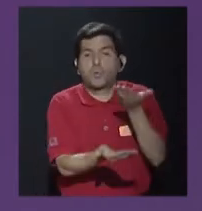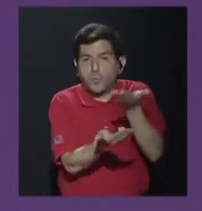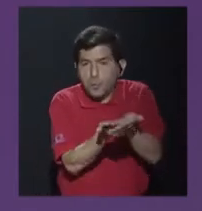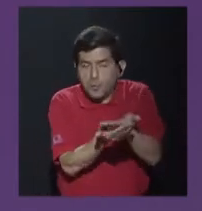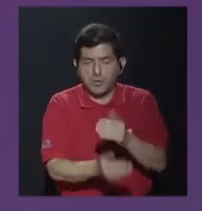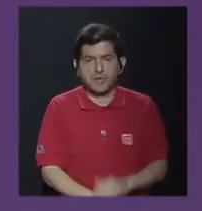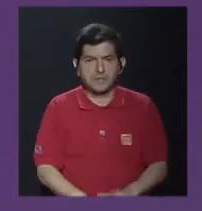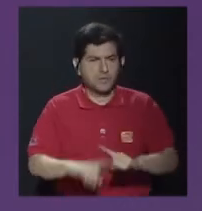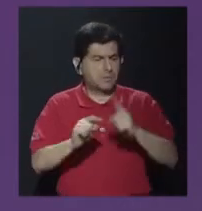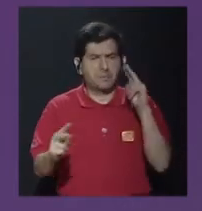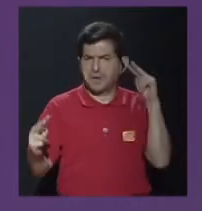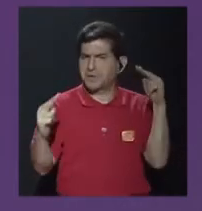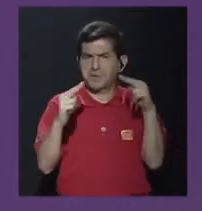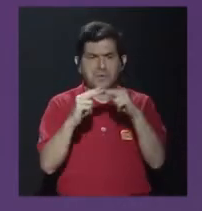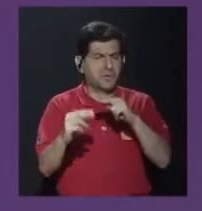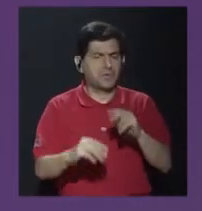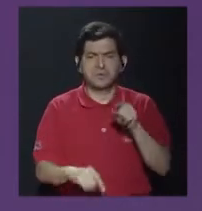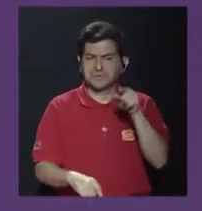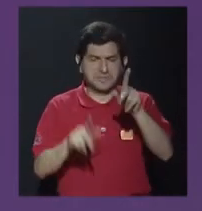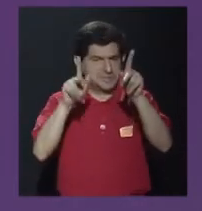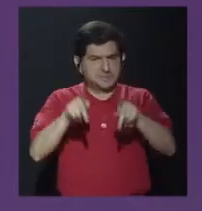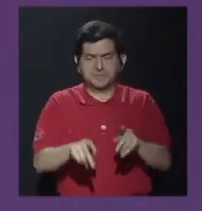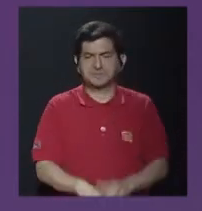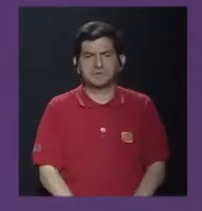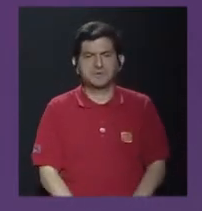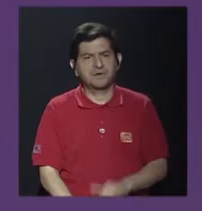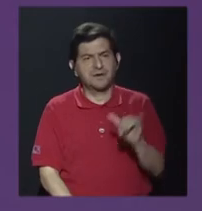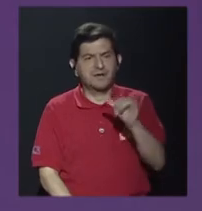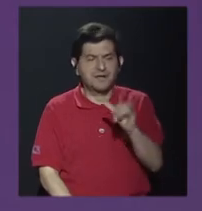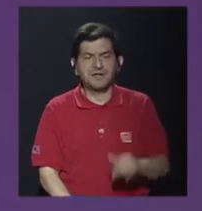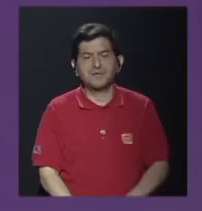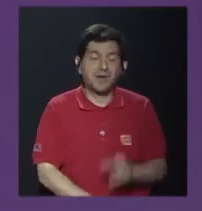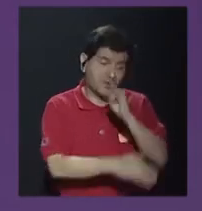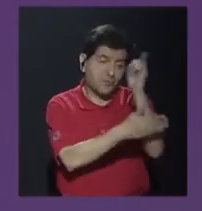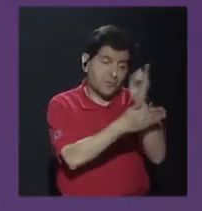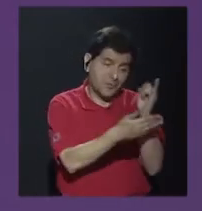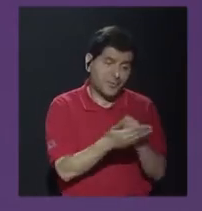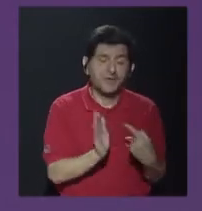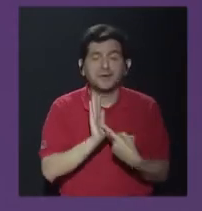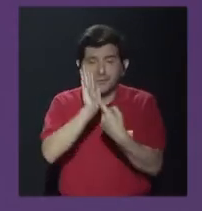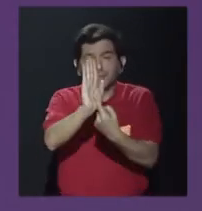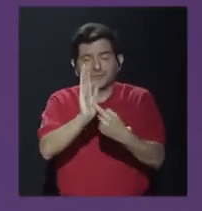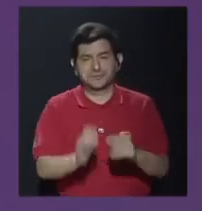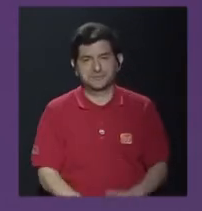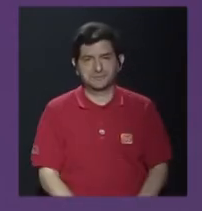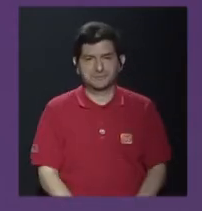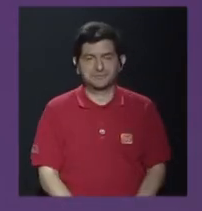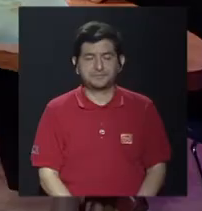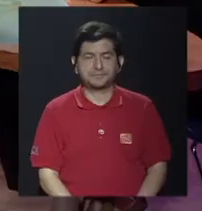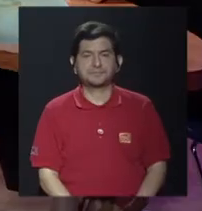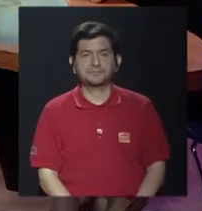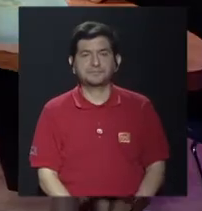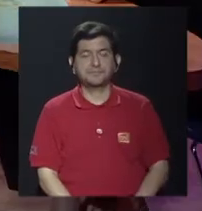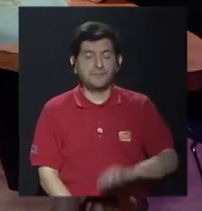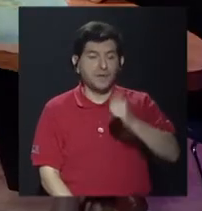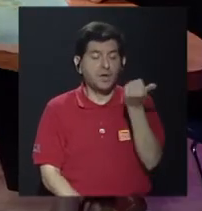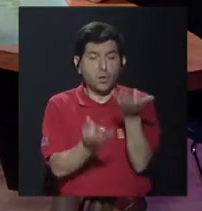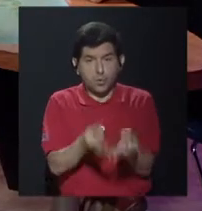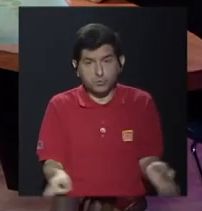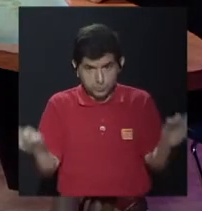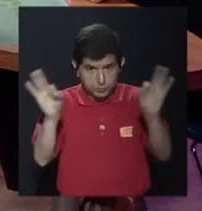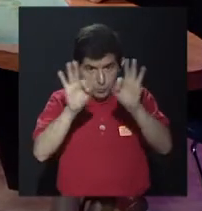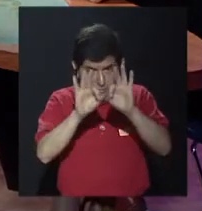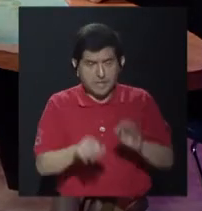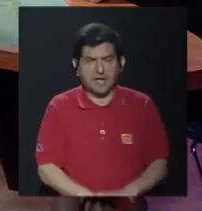ambas, no se conocían entre sí, y bueno, algo así como de la caricatura, ¿verdad? Sí, y bueno, lo otro importante es